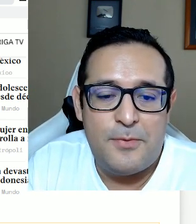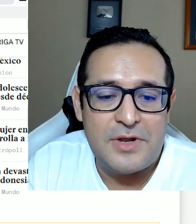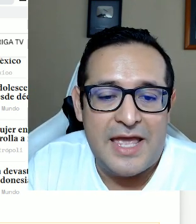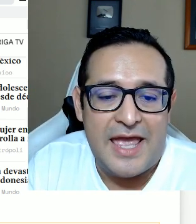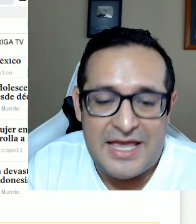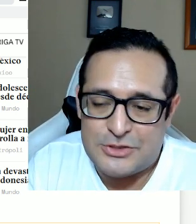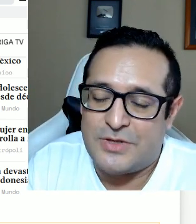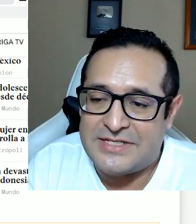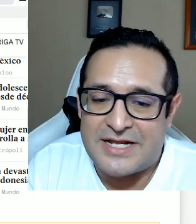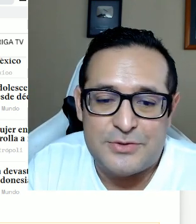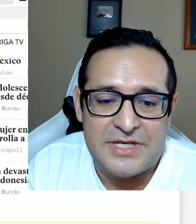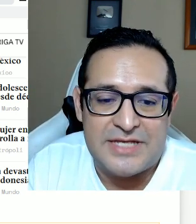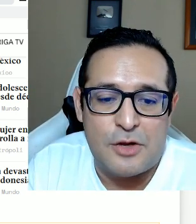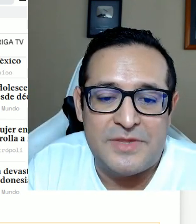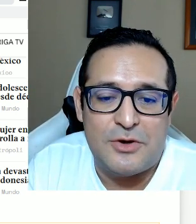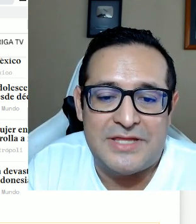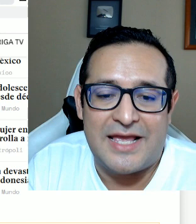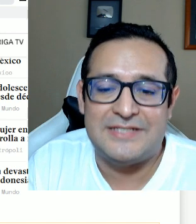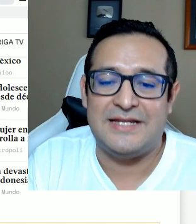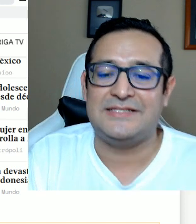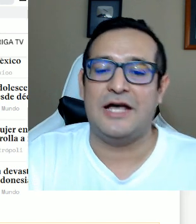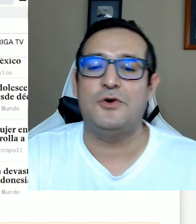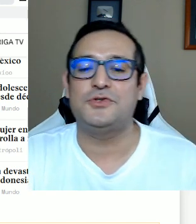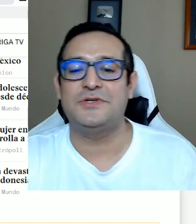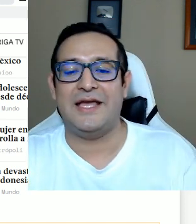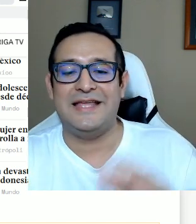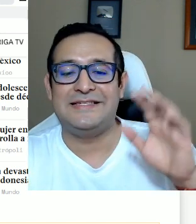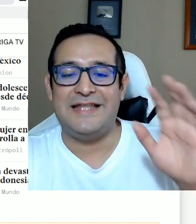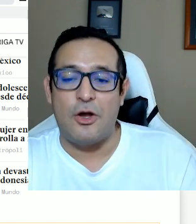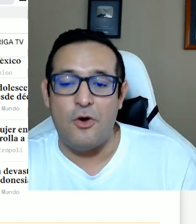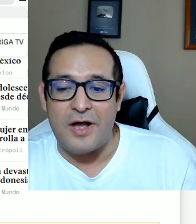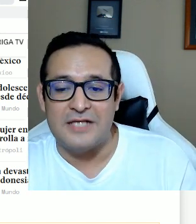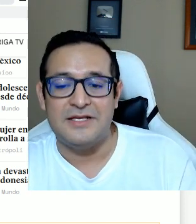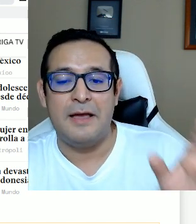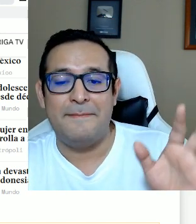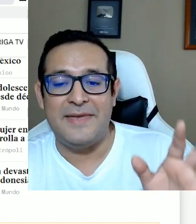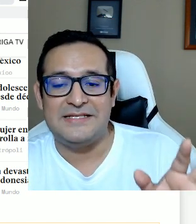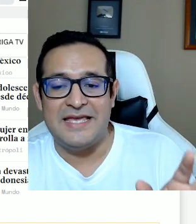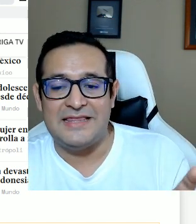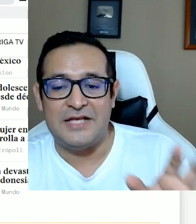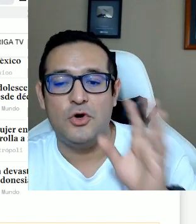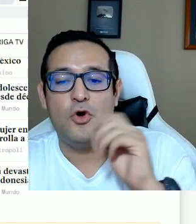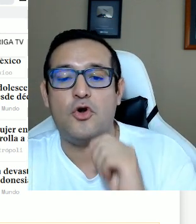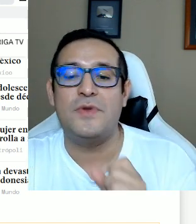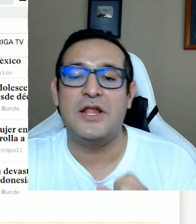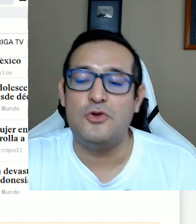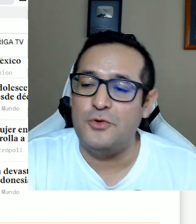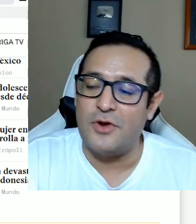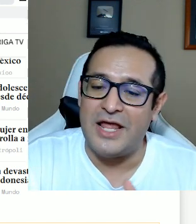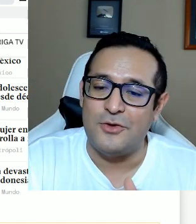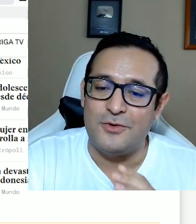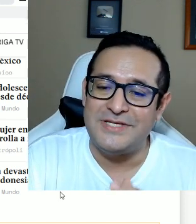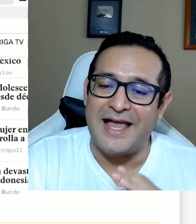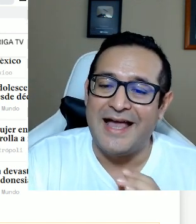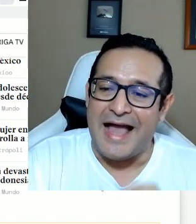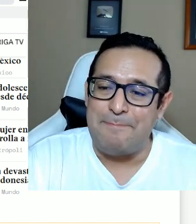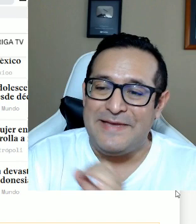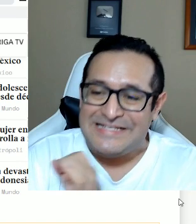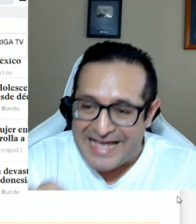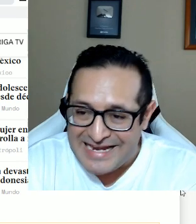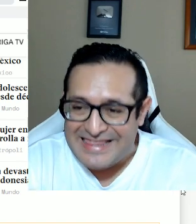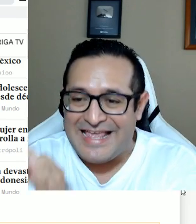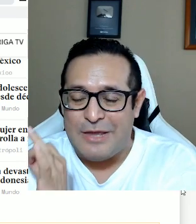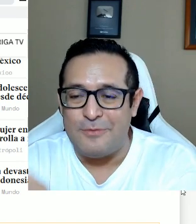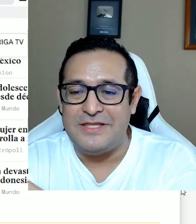porque esto grasa red sociales han aumentado ataques en estados en sinagogas mezquitas o como en el club de orlando o sea a